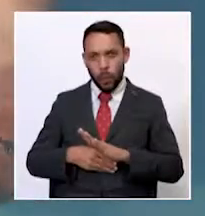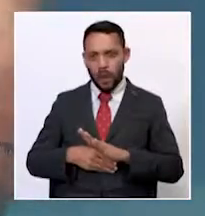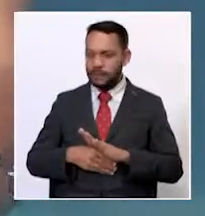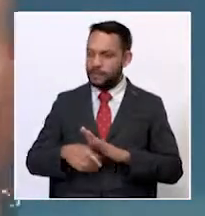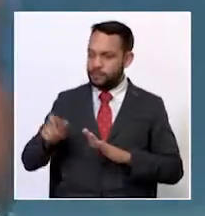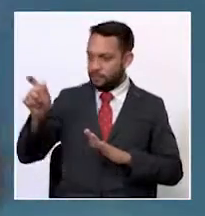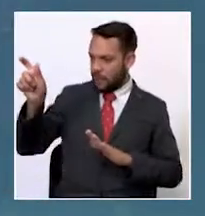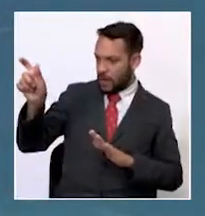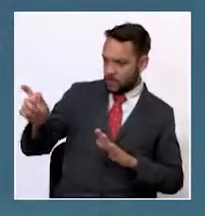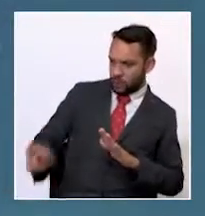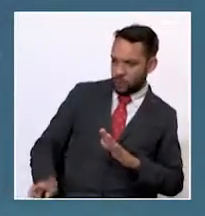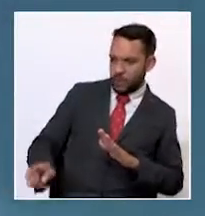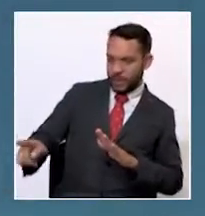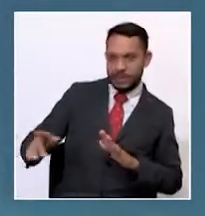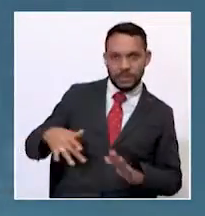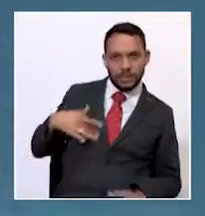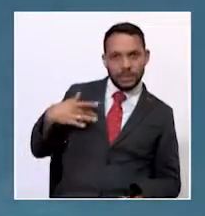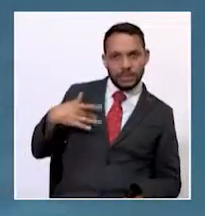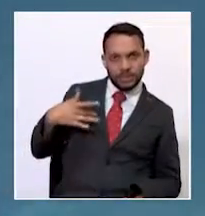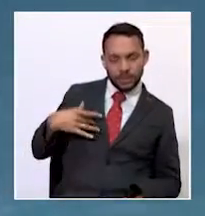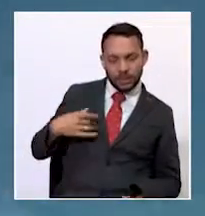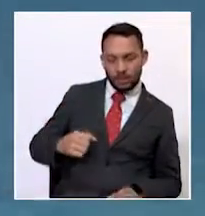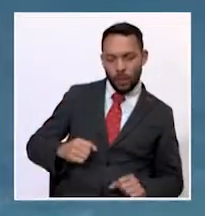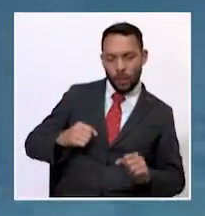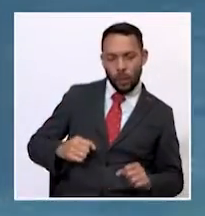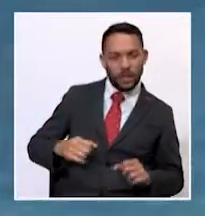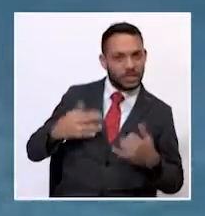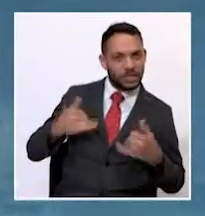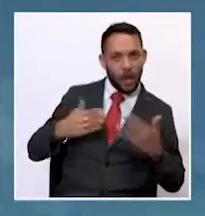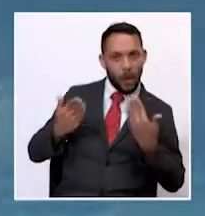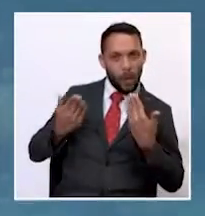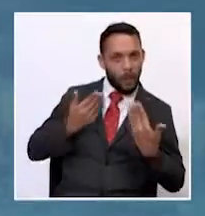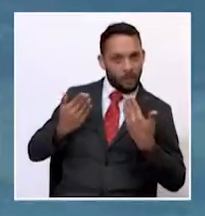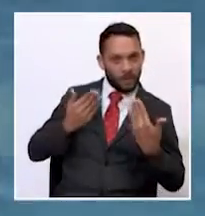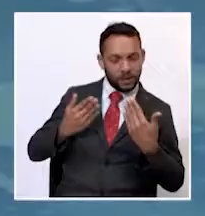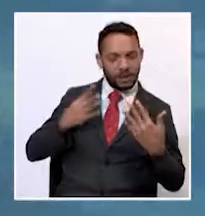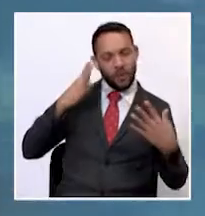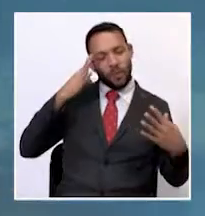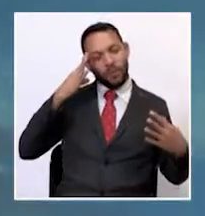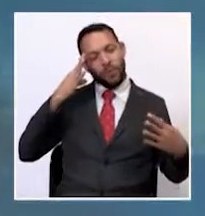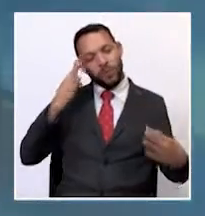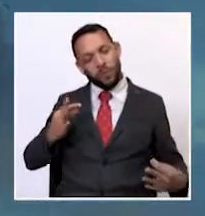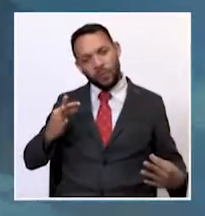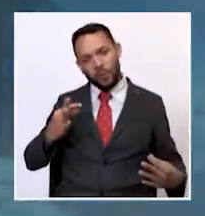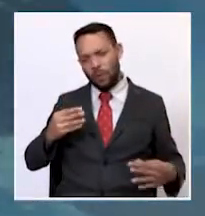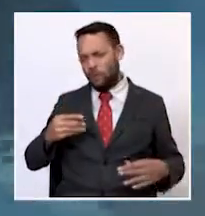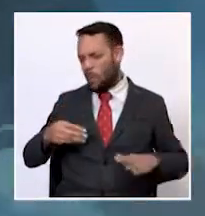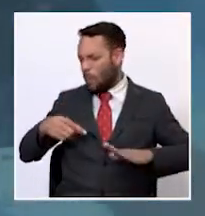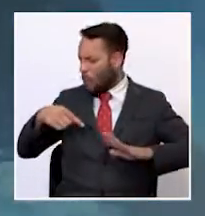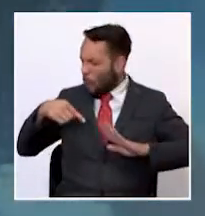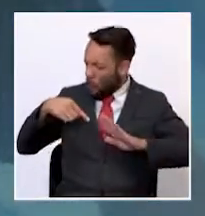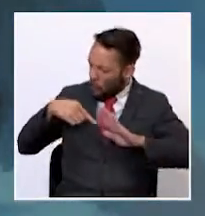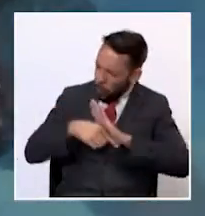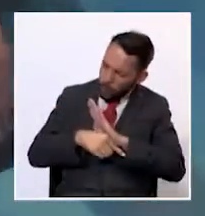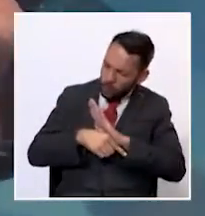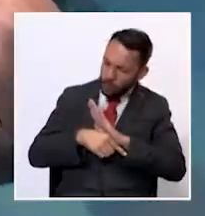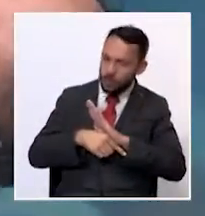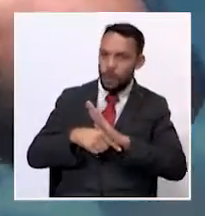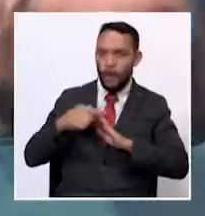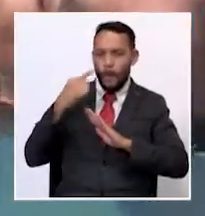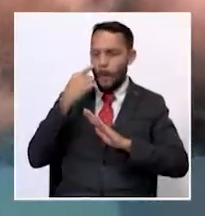paciente lo sentimos en una entrega, en confianza, podemos empezar a hacer un ciclo de movimientos abajo del